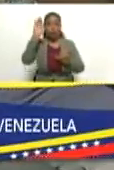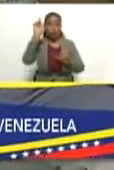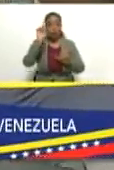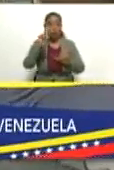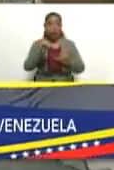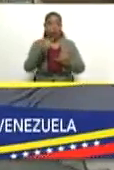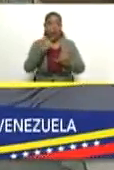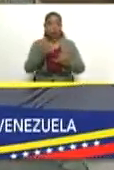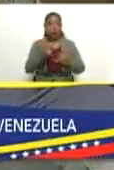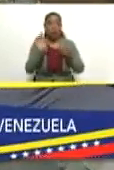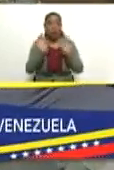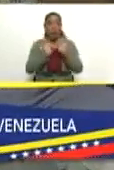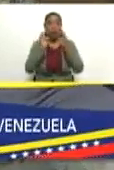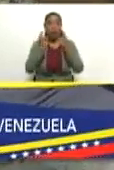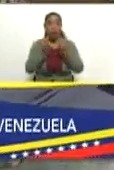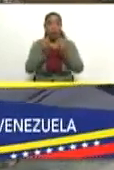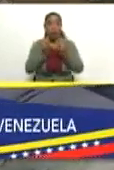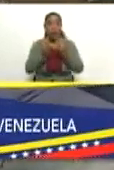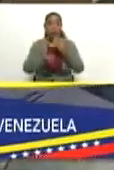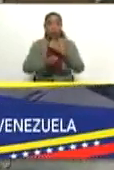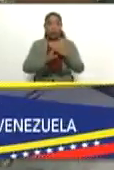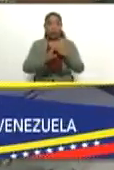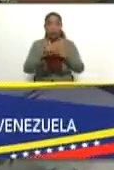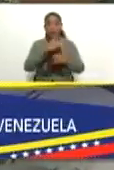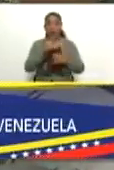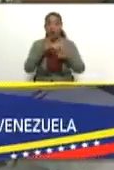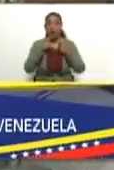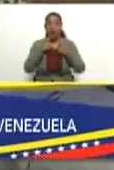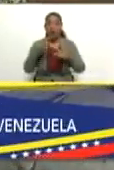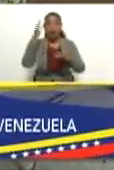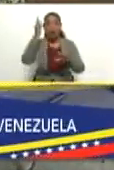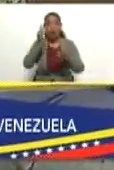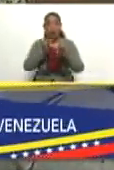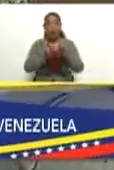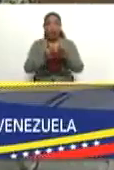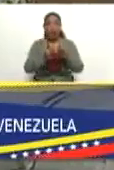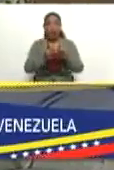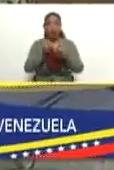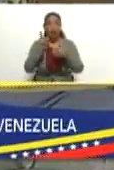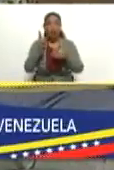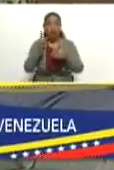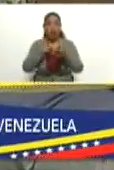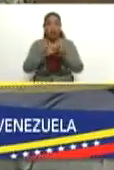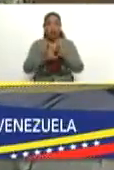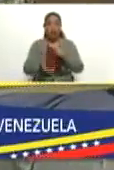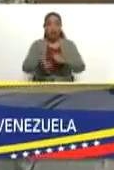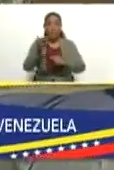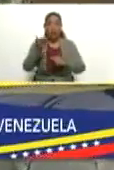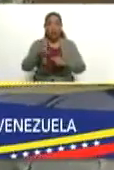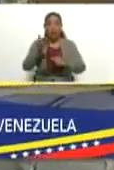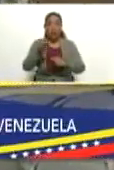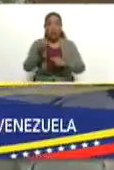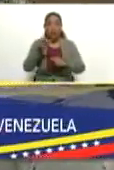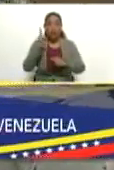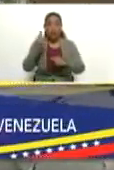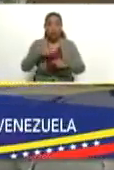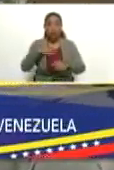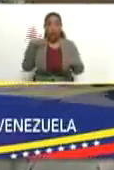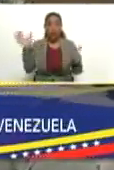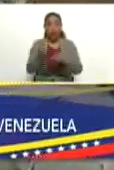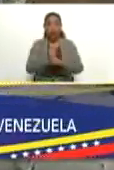las familias que todavía que no pierdan la fe ni la esperanza. Eso es muy importante. Solo en revolución que van a poder lograr